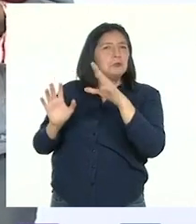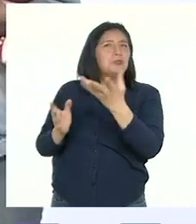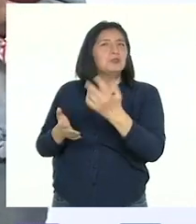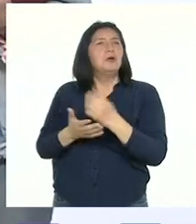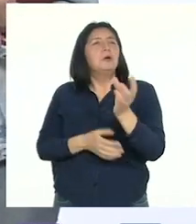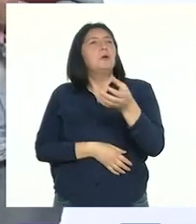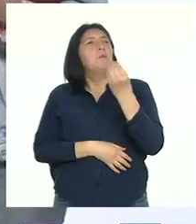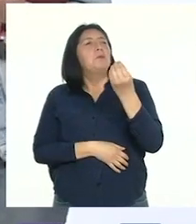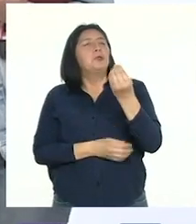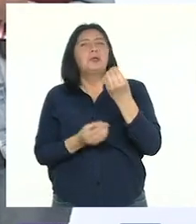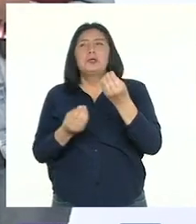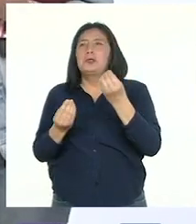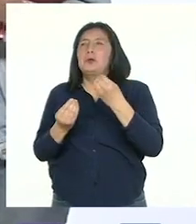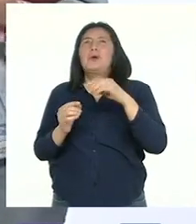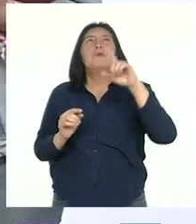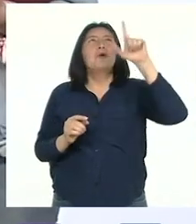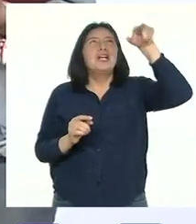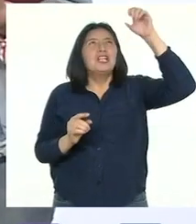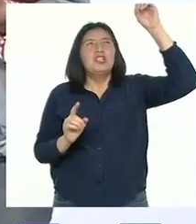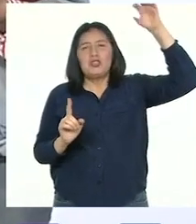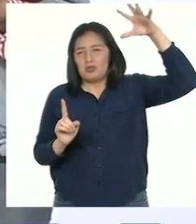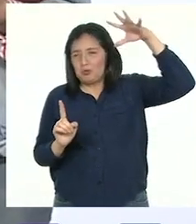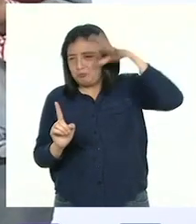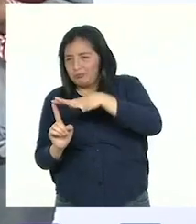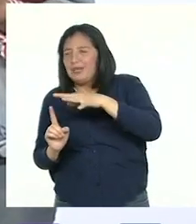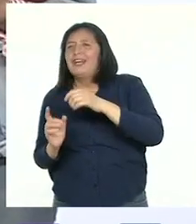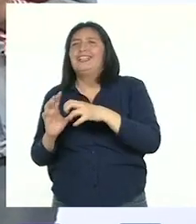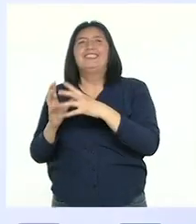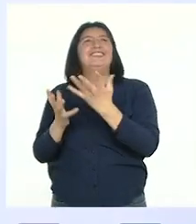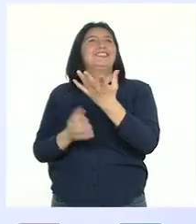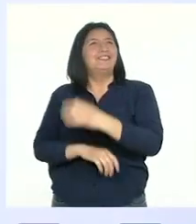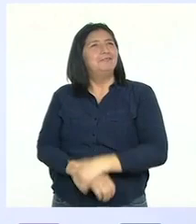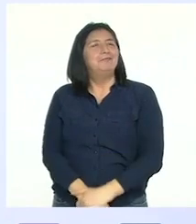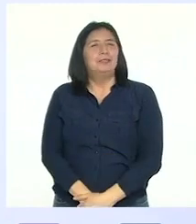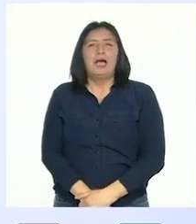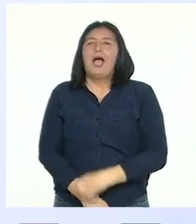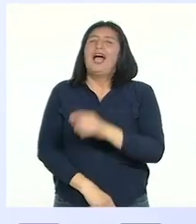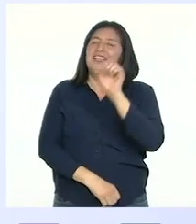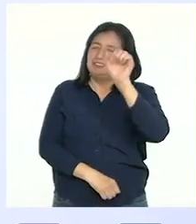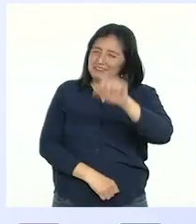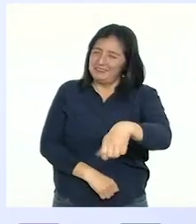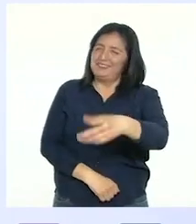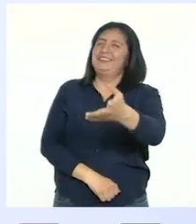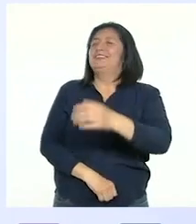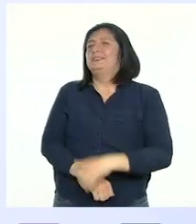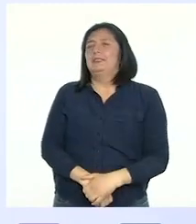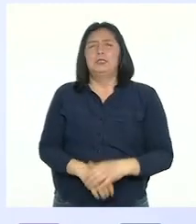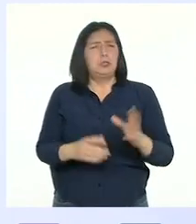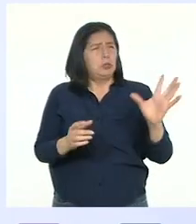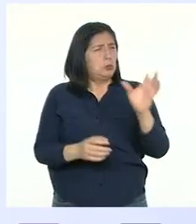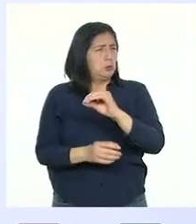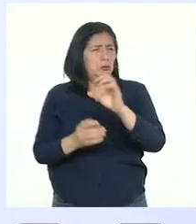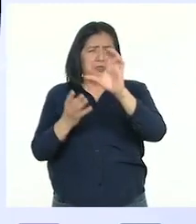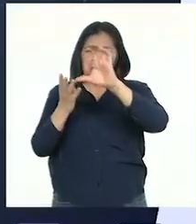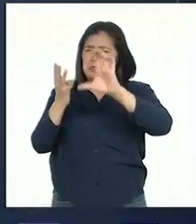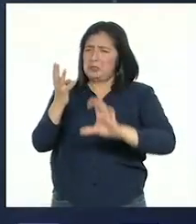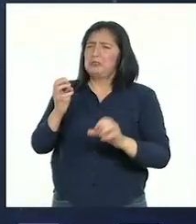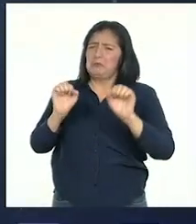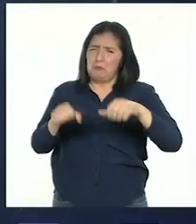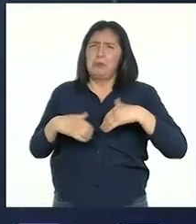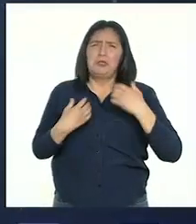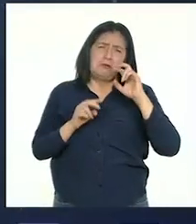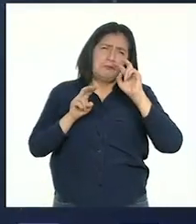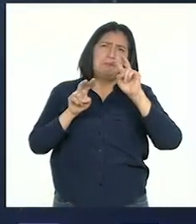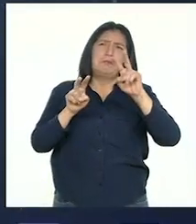Es por cómo llegan los rayos del sol a la Tierra en ese tiempo. Así es, Patricia. Todas esas características se